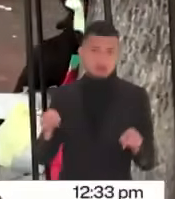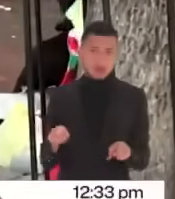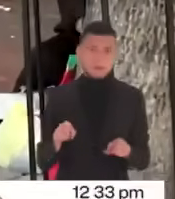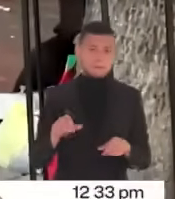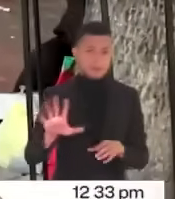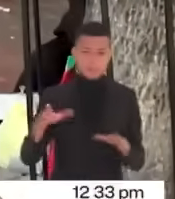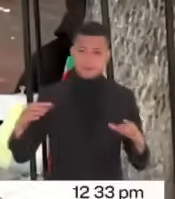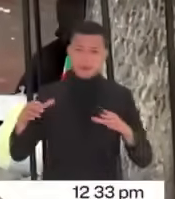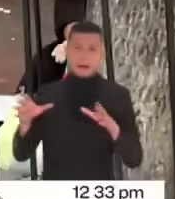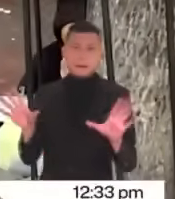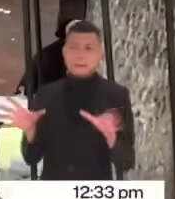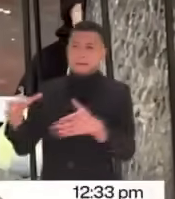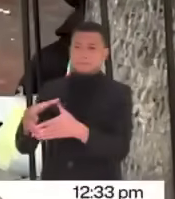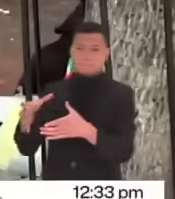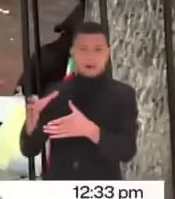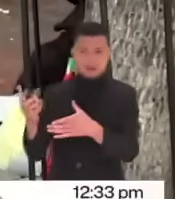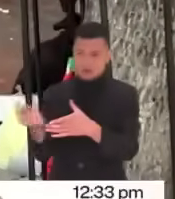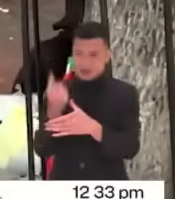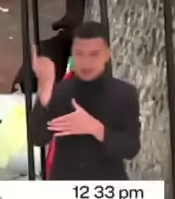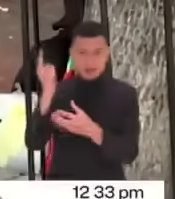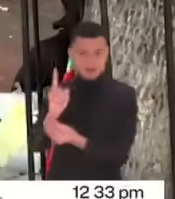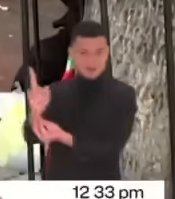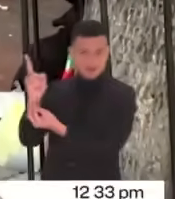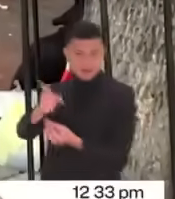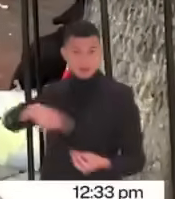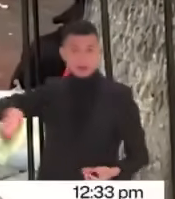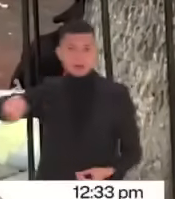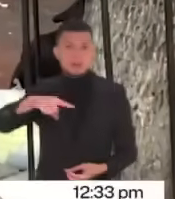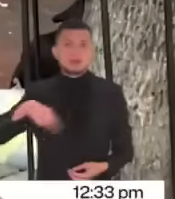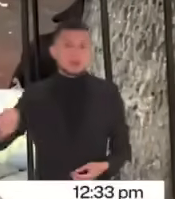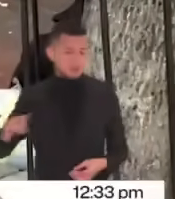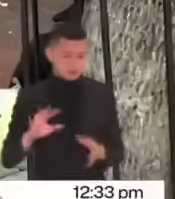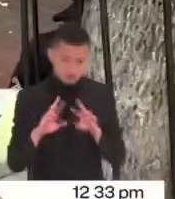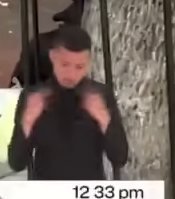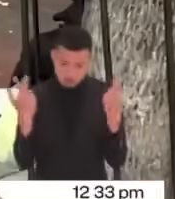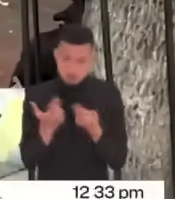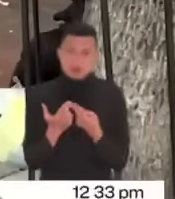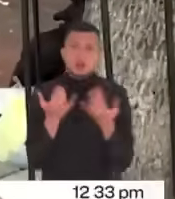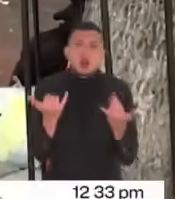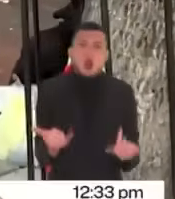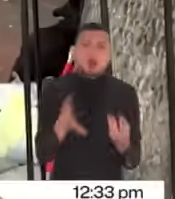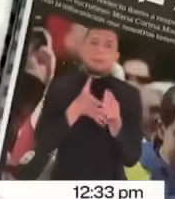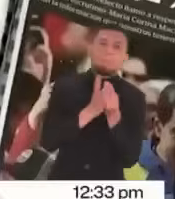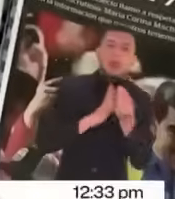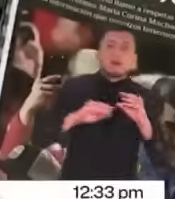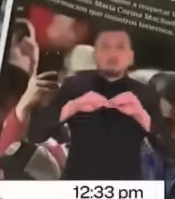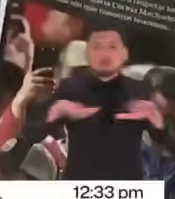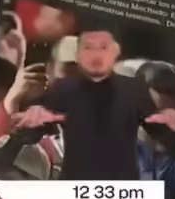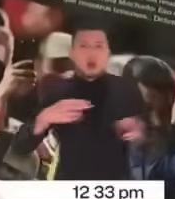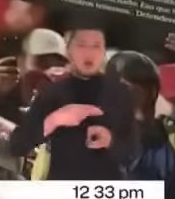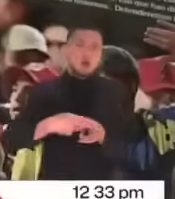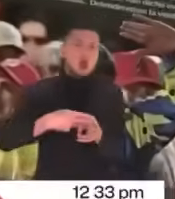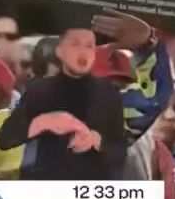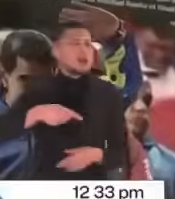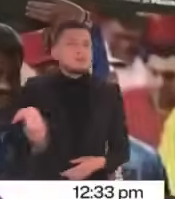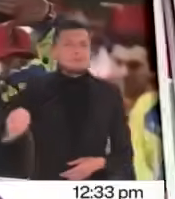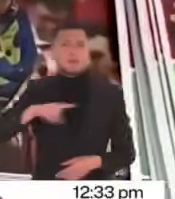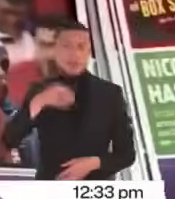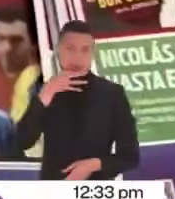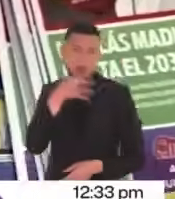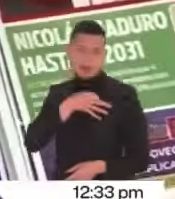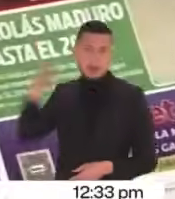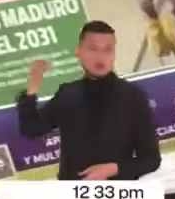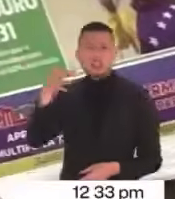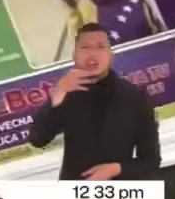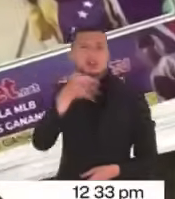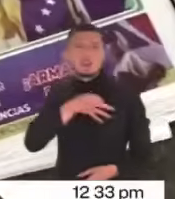plataforma unitaria, quienes están reunidos para luego ofrecer una rueda de prensa el día de hoy. Han denunciado que supuestamente